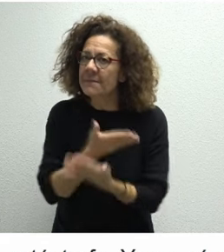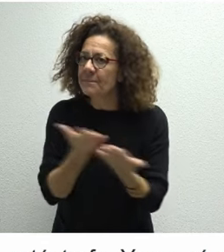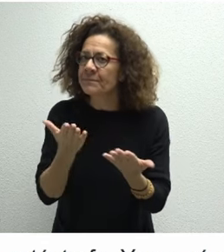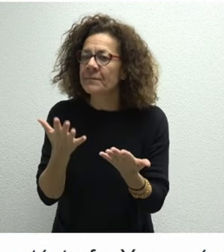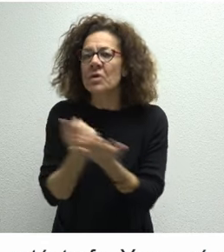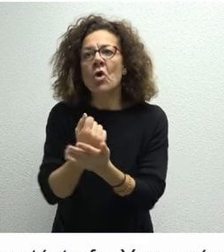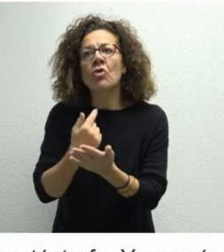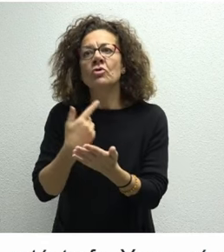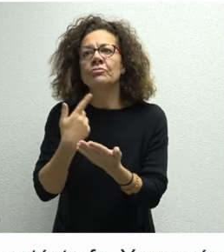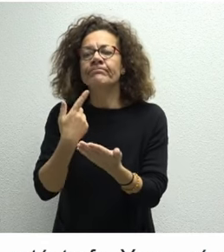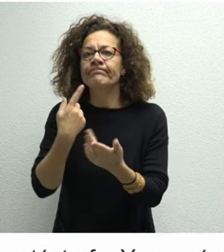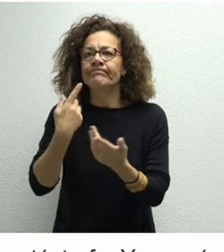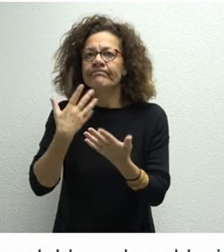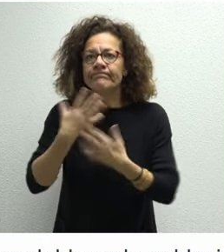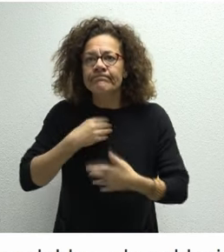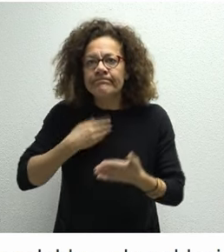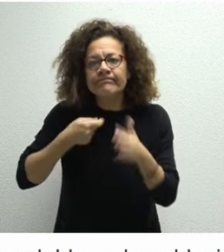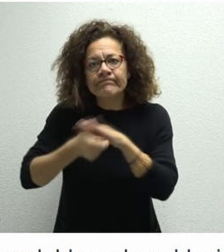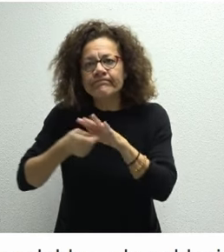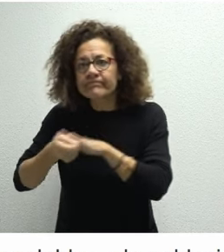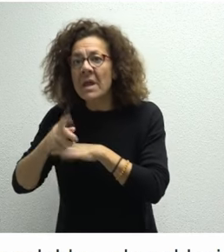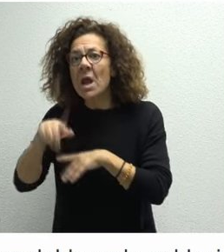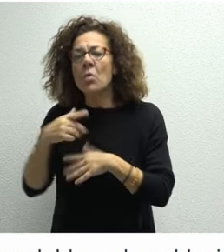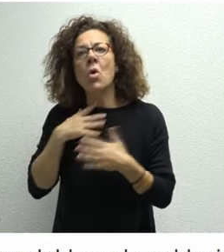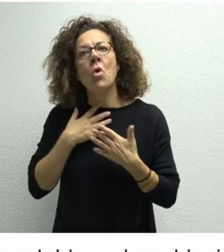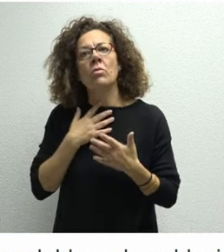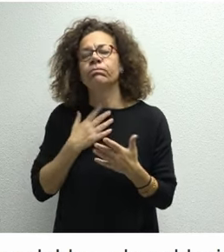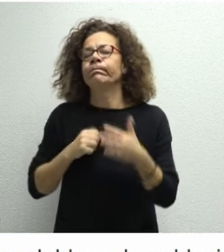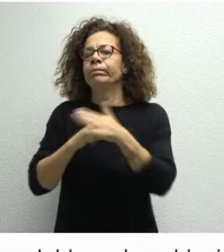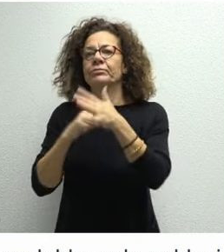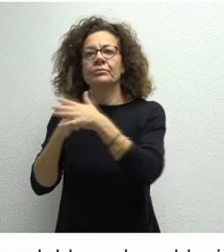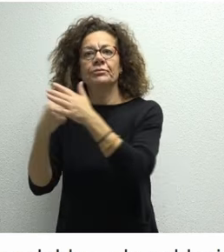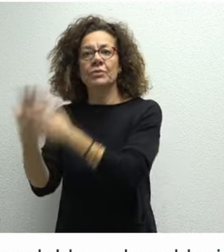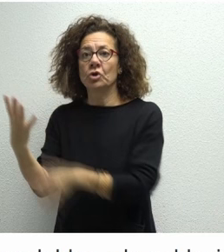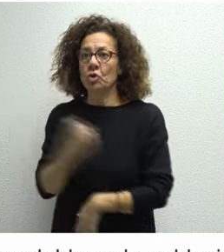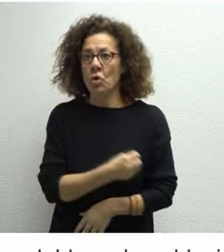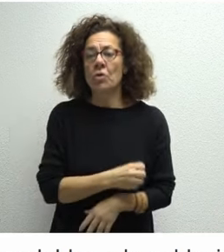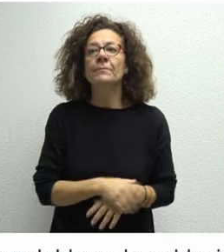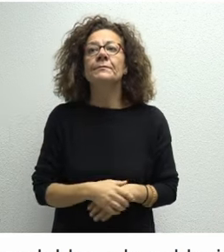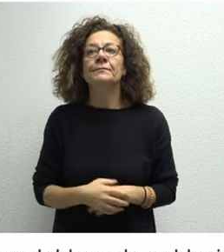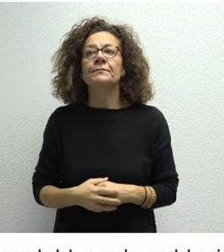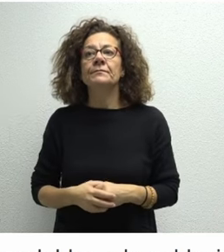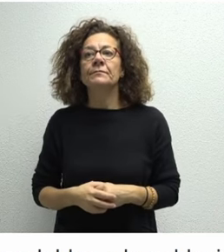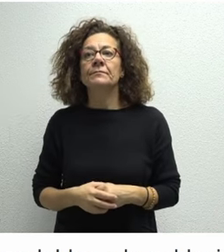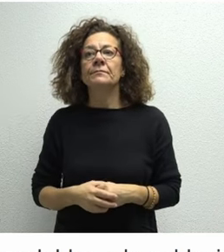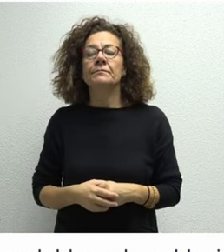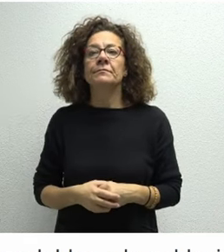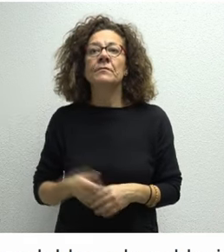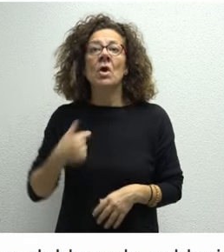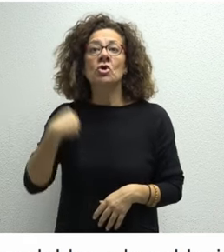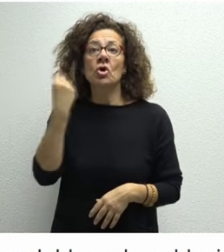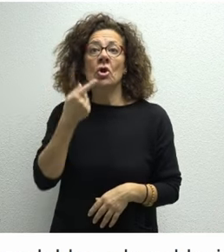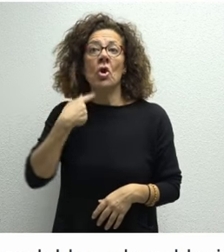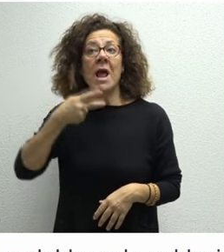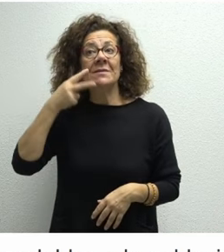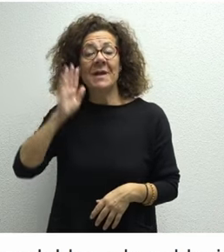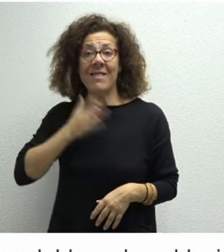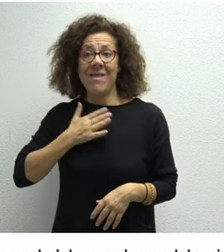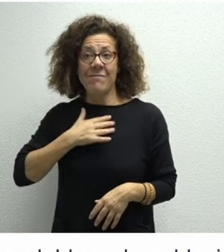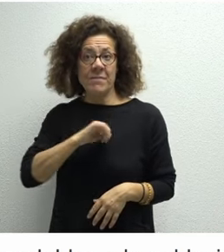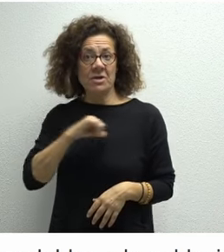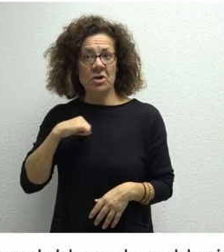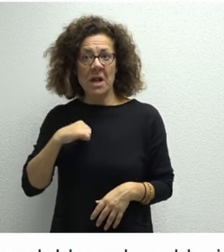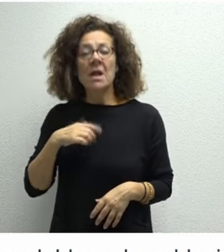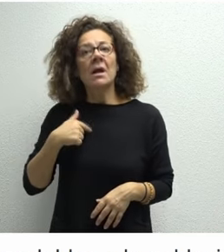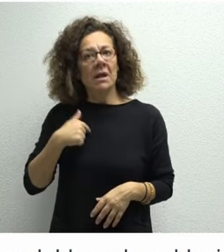los trámites Que supone y luego existe una saturación de todo eh yo creo que la experiencia personal que es